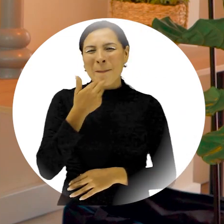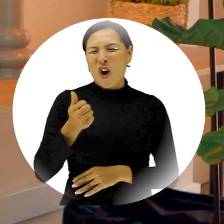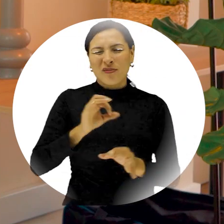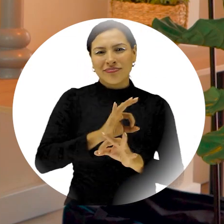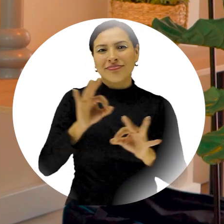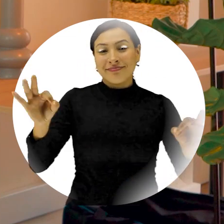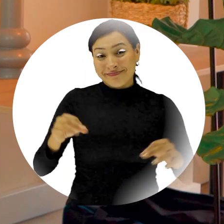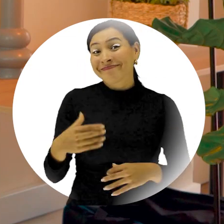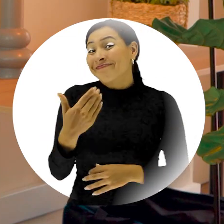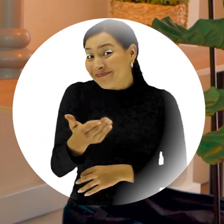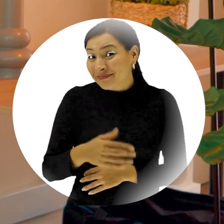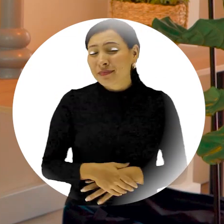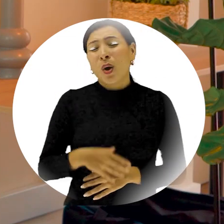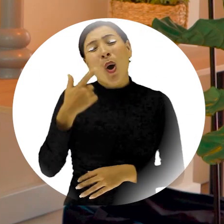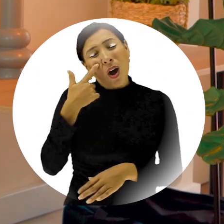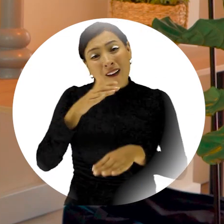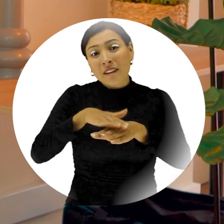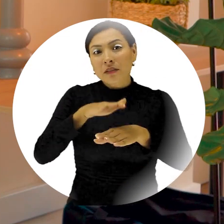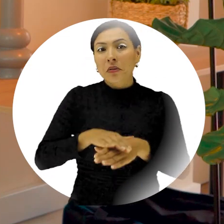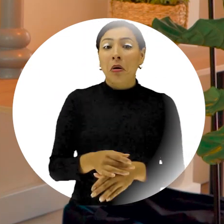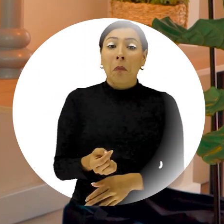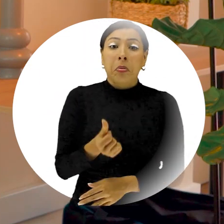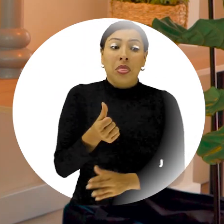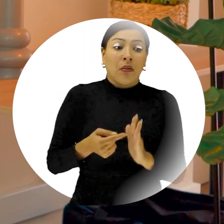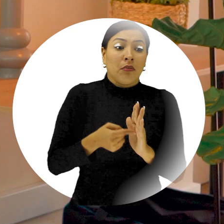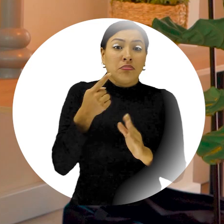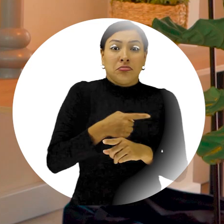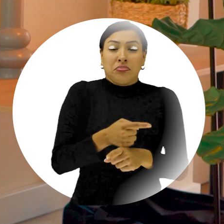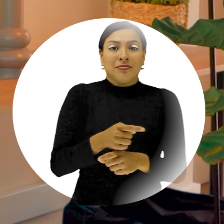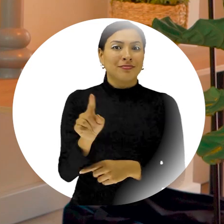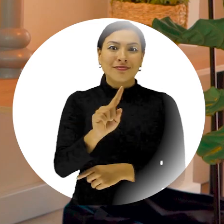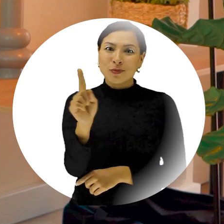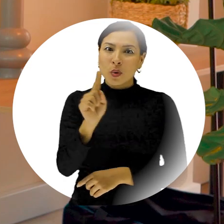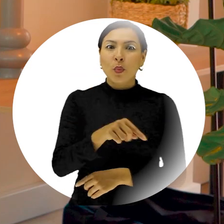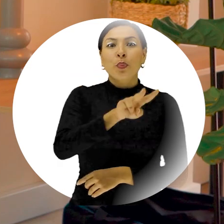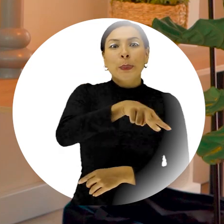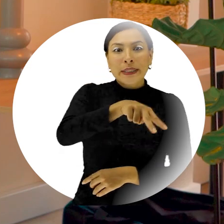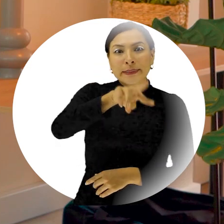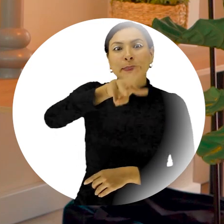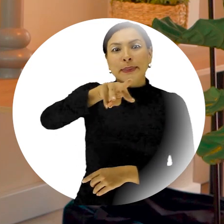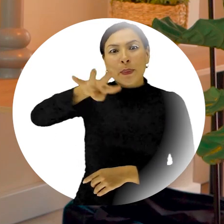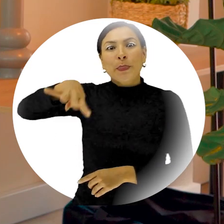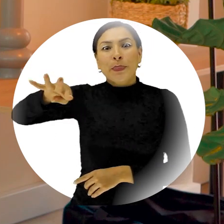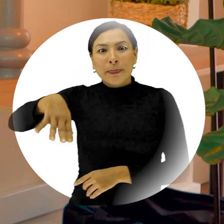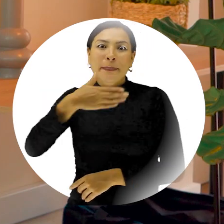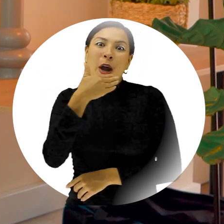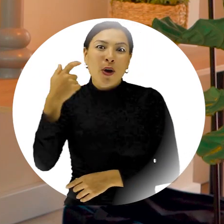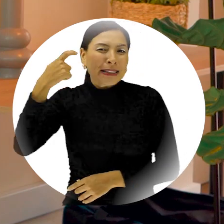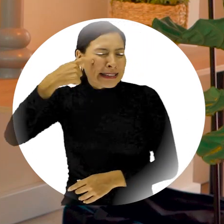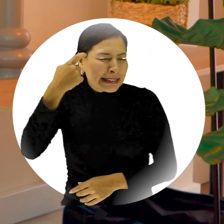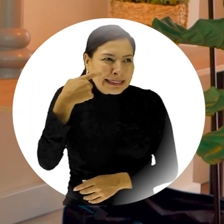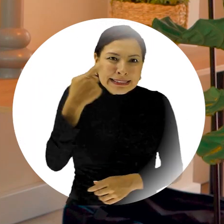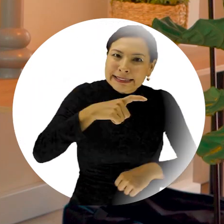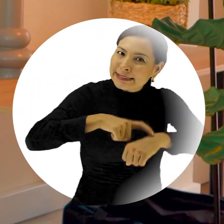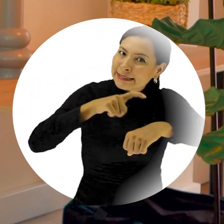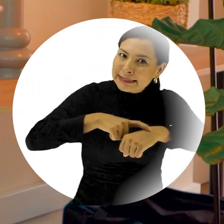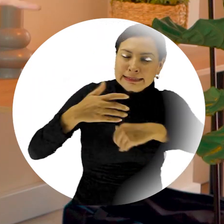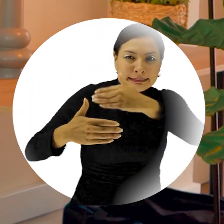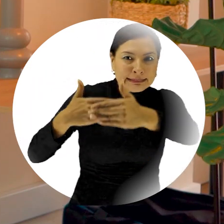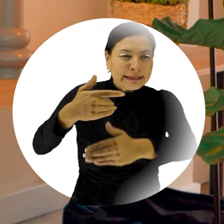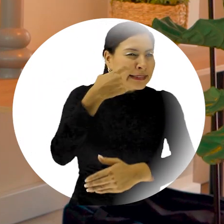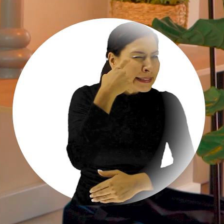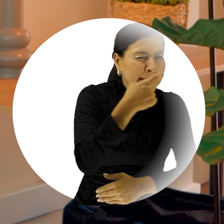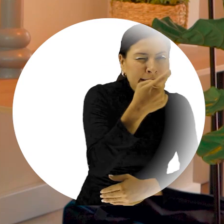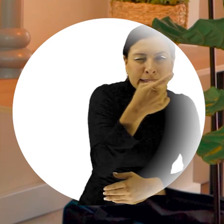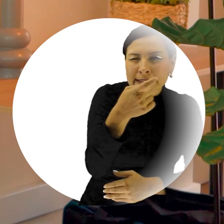mucho. Y tercer aprendizaje, esto no es un proceso de 1 o 2 semanas, sino incluso puede llevar 2, 3 o 4 meses para que